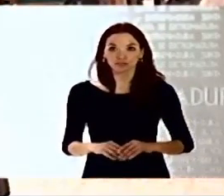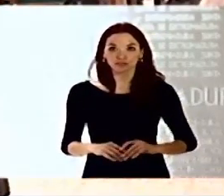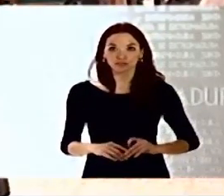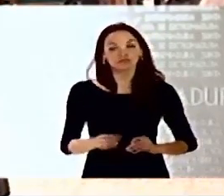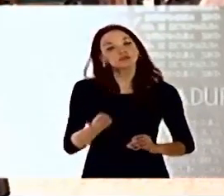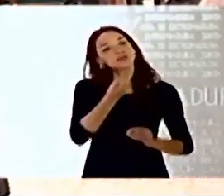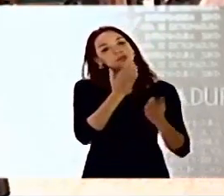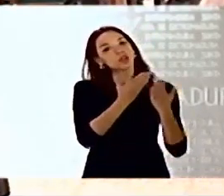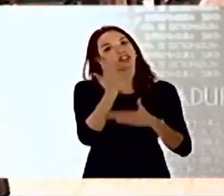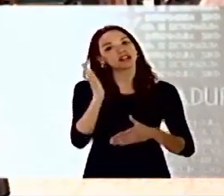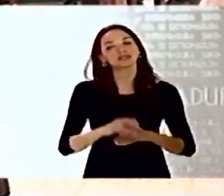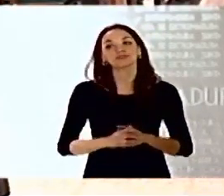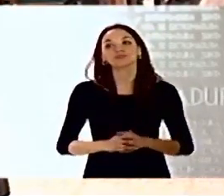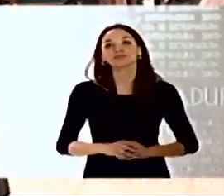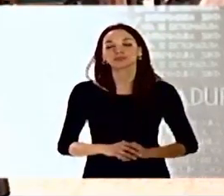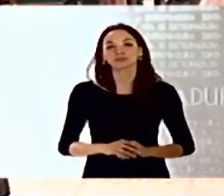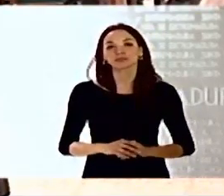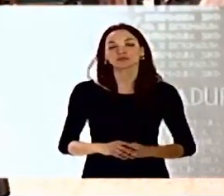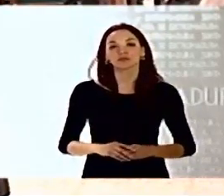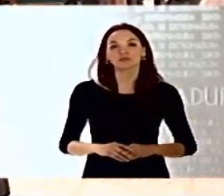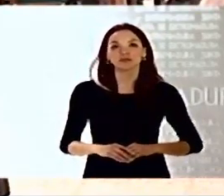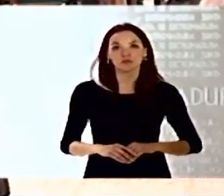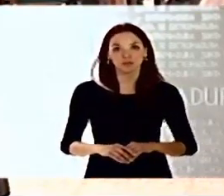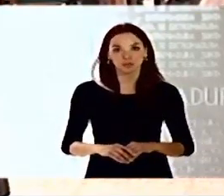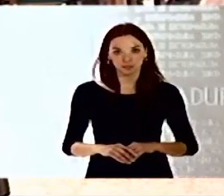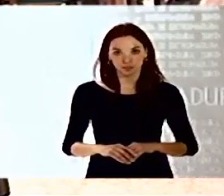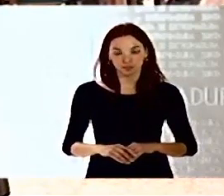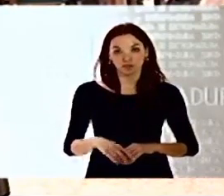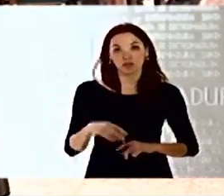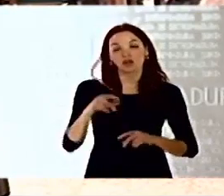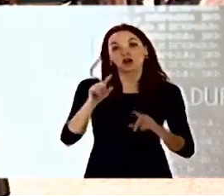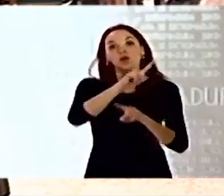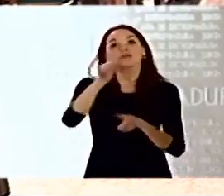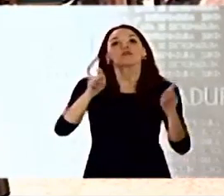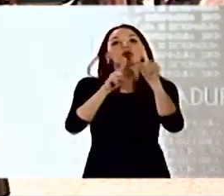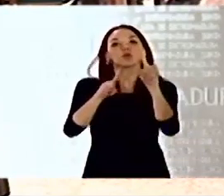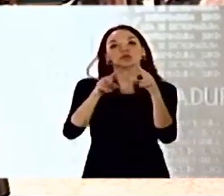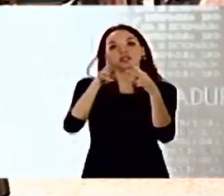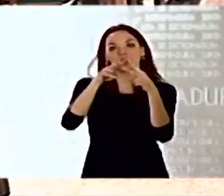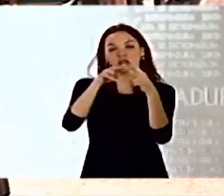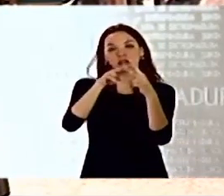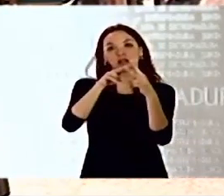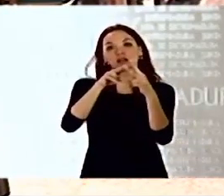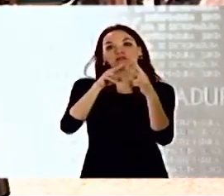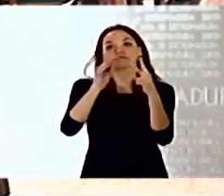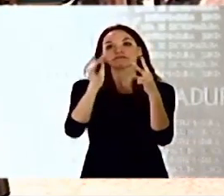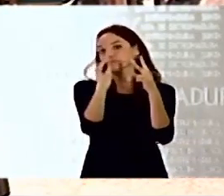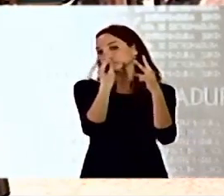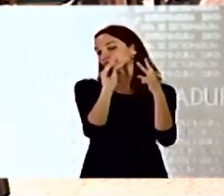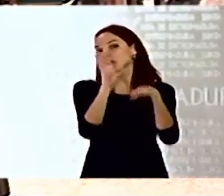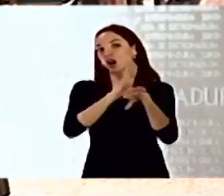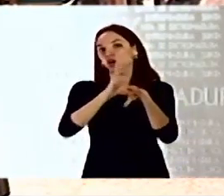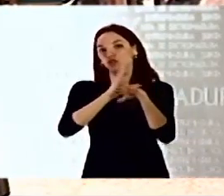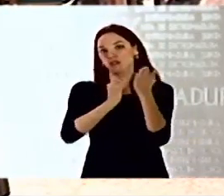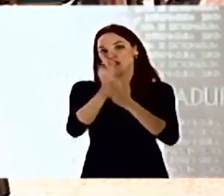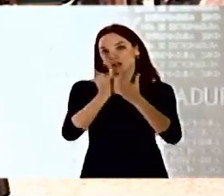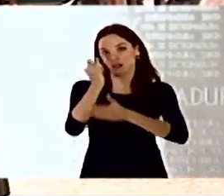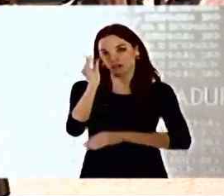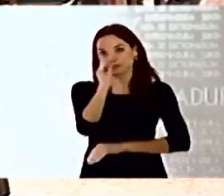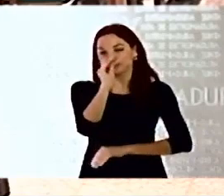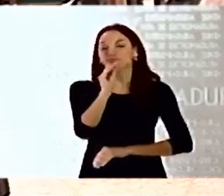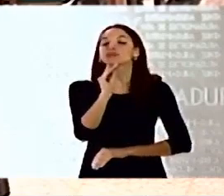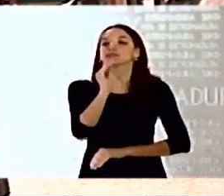Buenos días. Yo tengo un par de preguntas para la consejera de Agricultura, que son